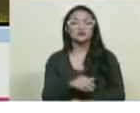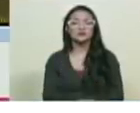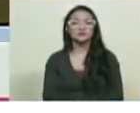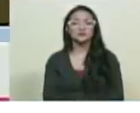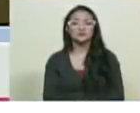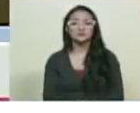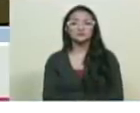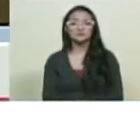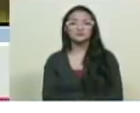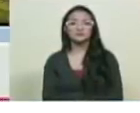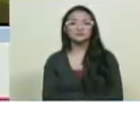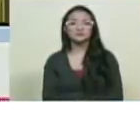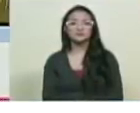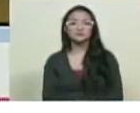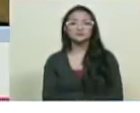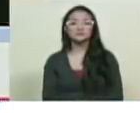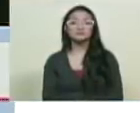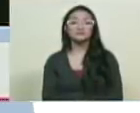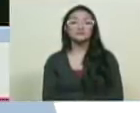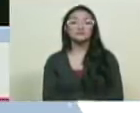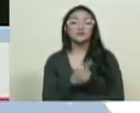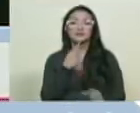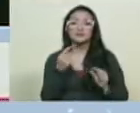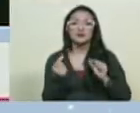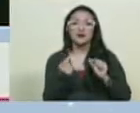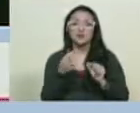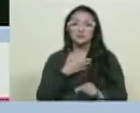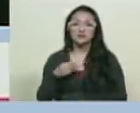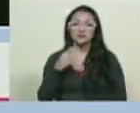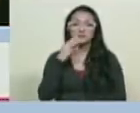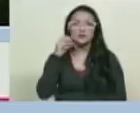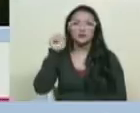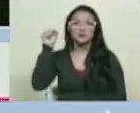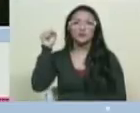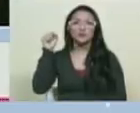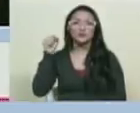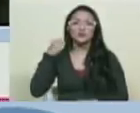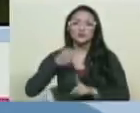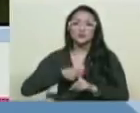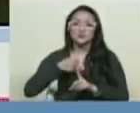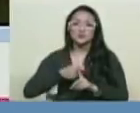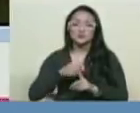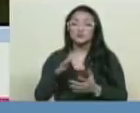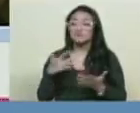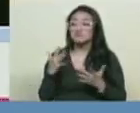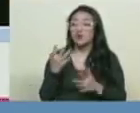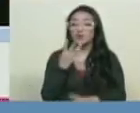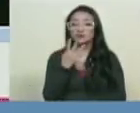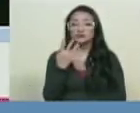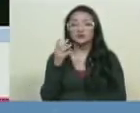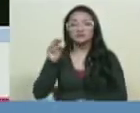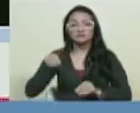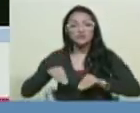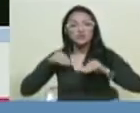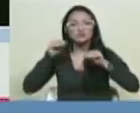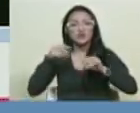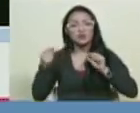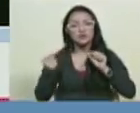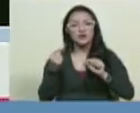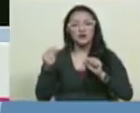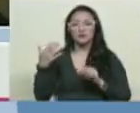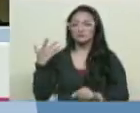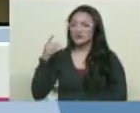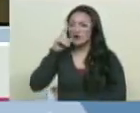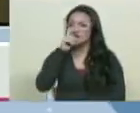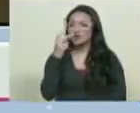de hoy? Bueno, lo que siempre hemos esperado con el diálogo, el presidente Nicolás Maduro ha sido el más insistente. Yo creo que ya supera los 400 llamados a diálogo desde el